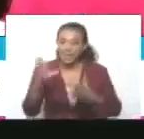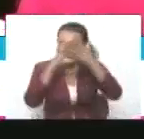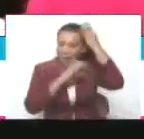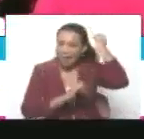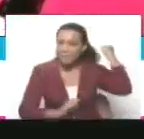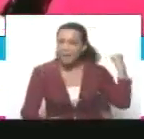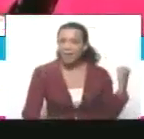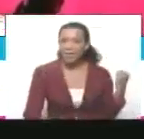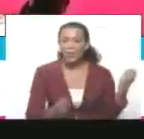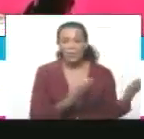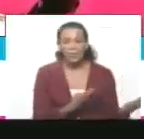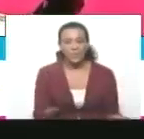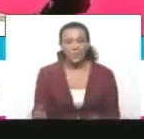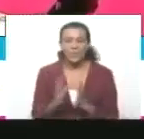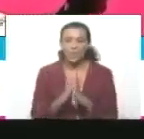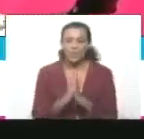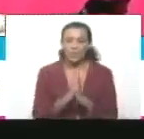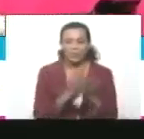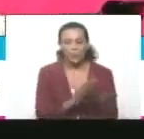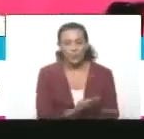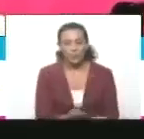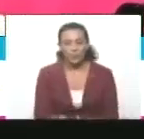favor.